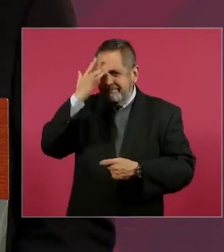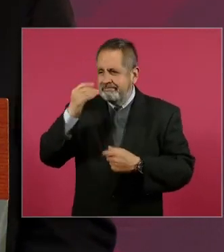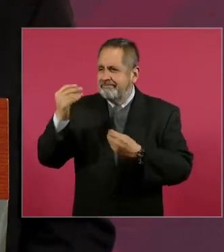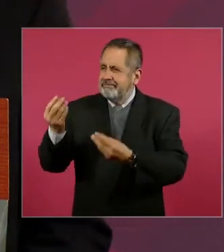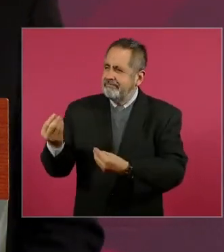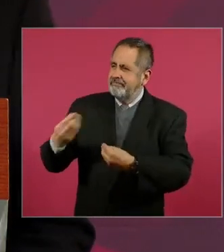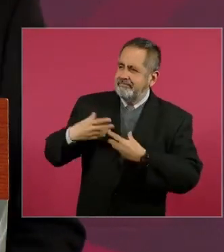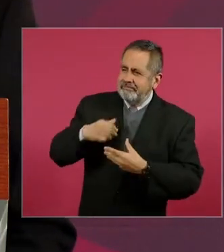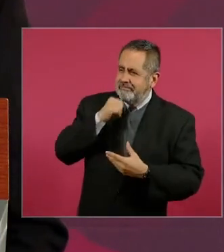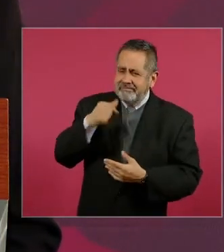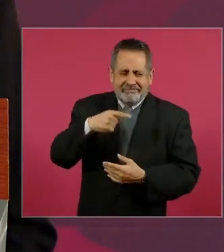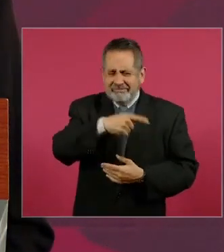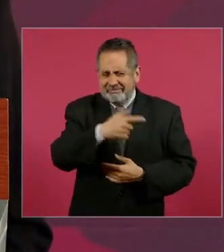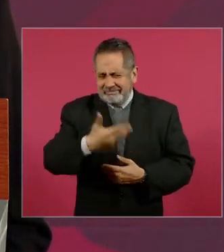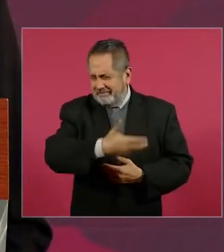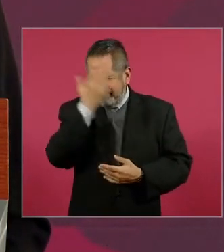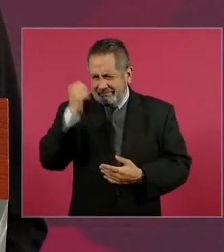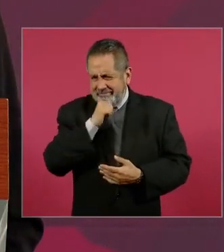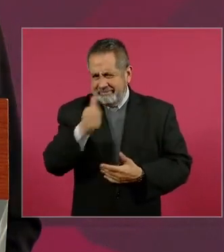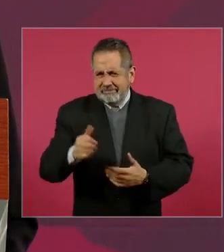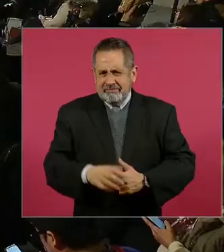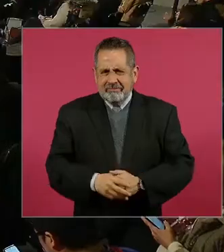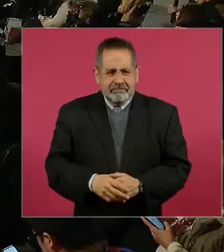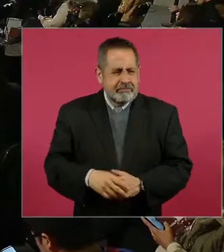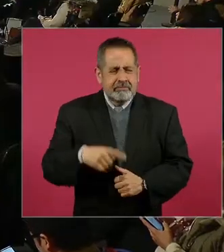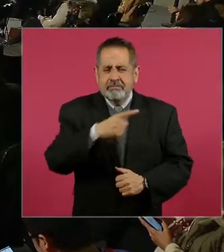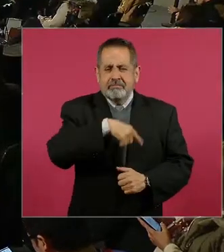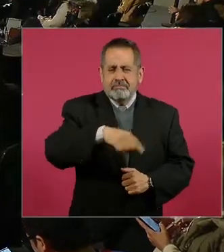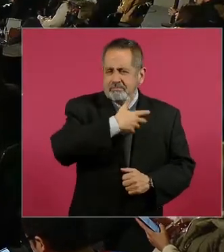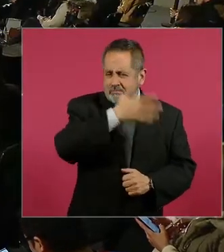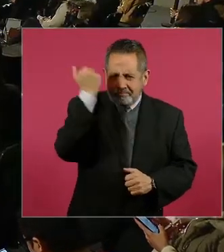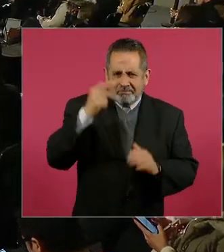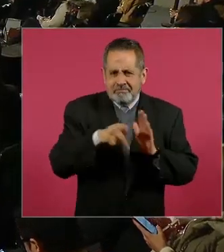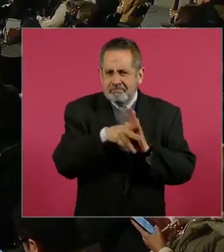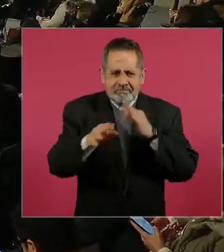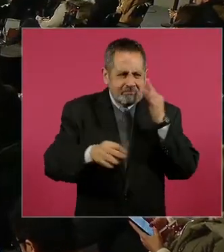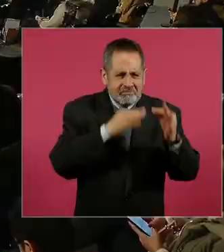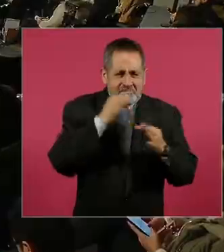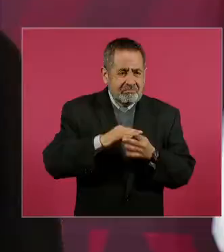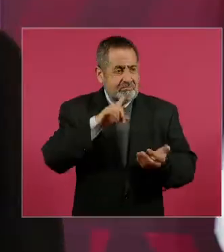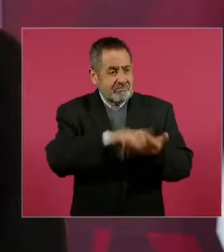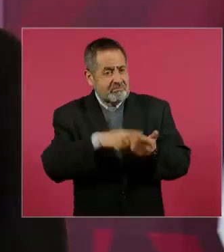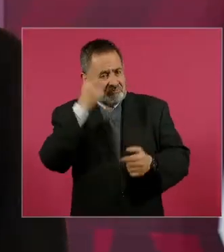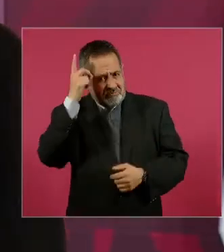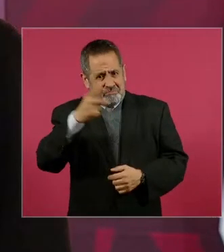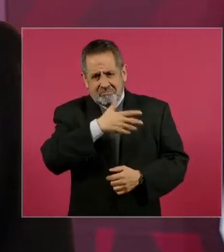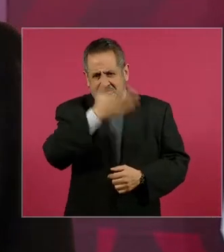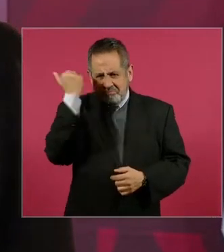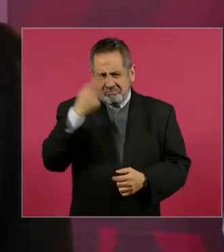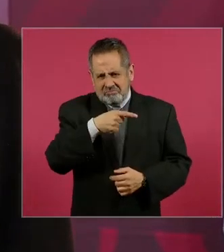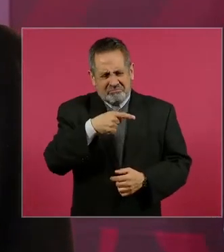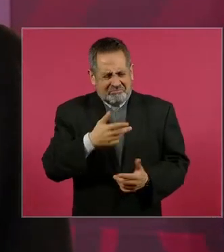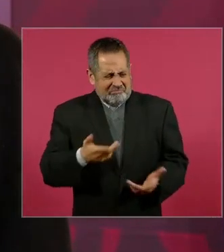Gracias. No saben de eso. Gracias. No saben de periodismo. Ninguno de ellos, de los